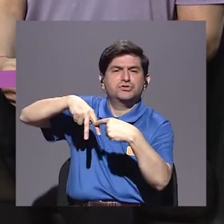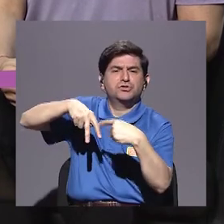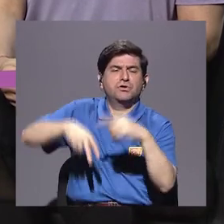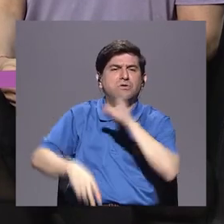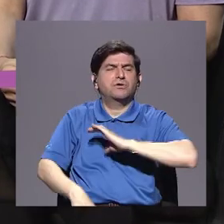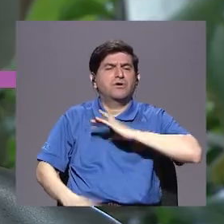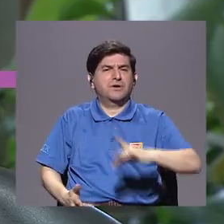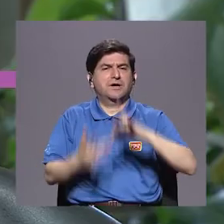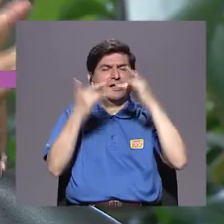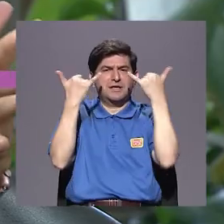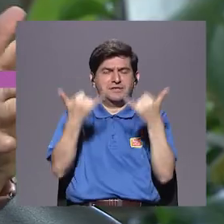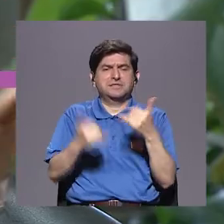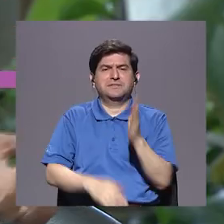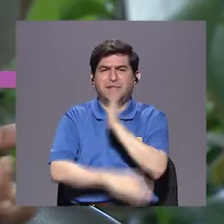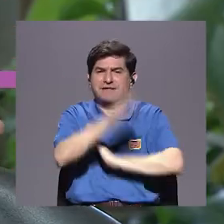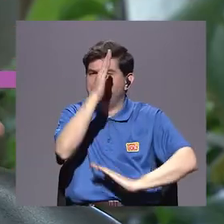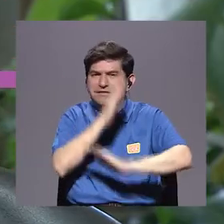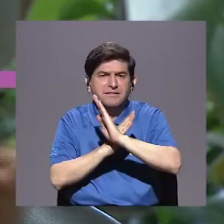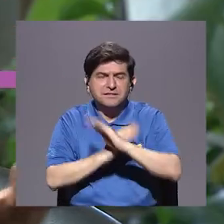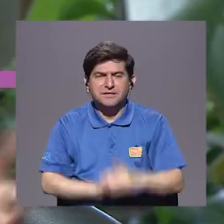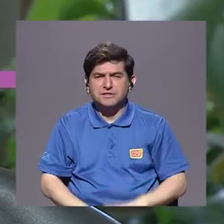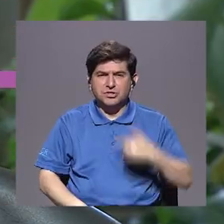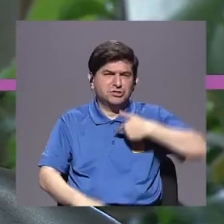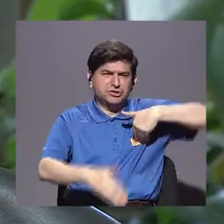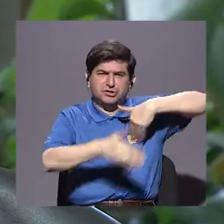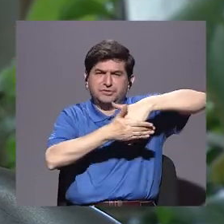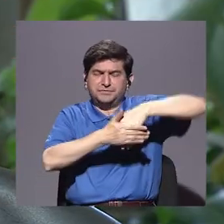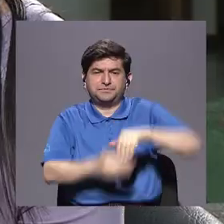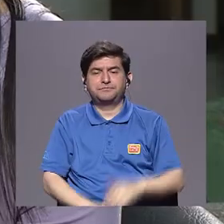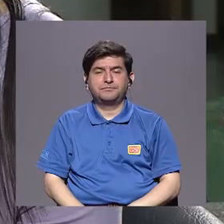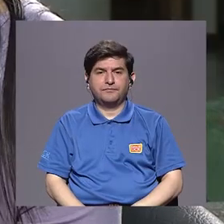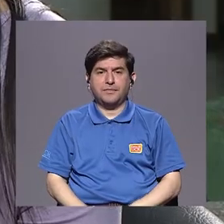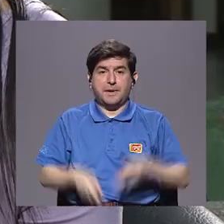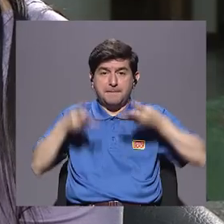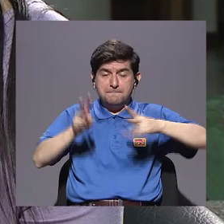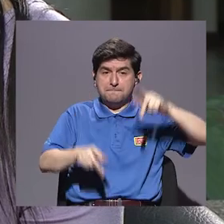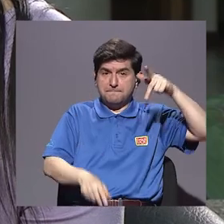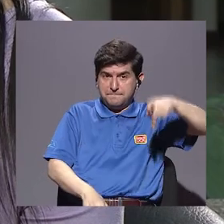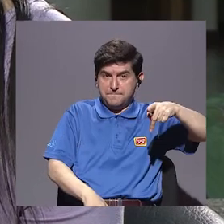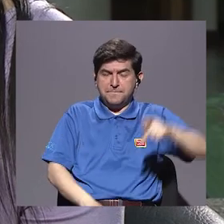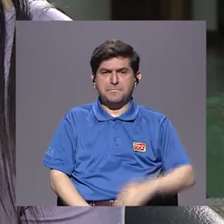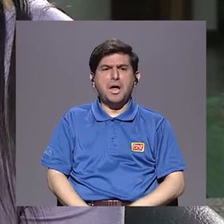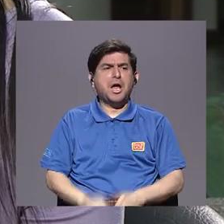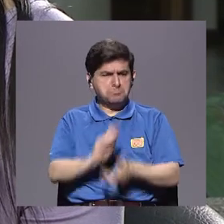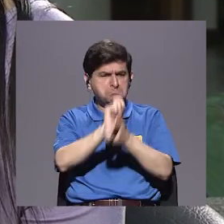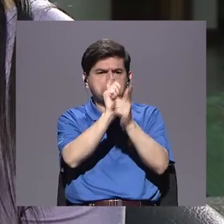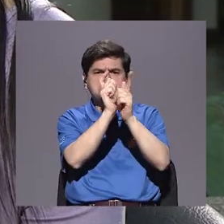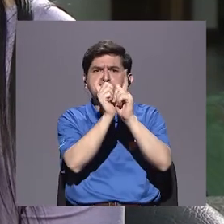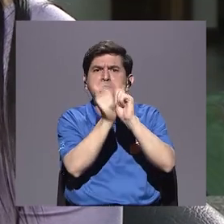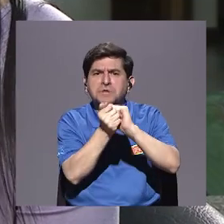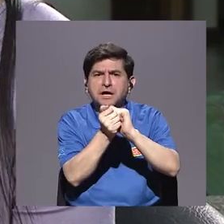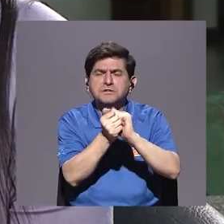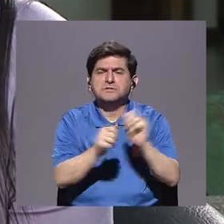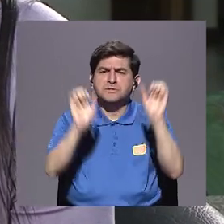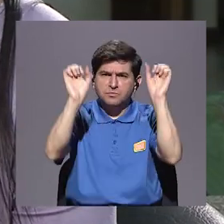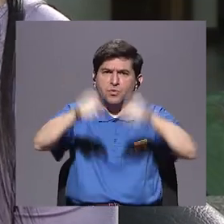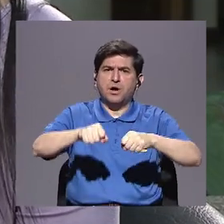alguna particularidad ya a nivel de discapacidad que me lo impida. El pilates es muy adaptable